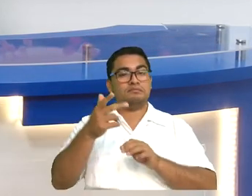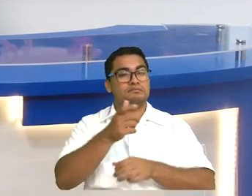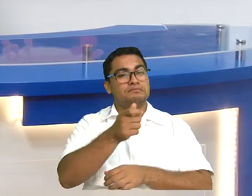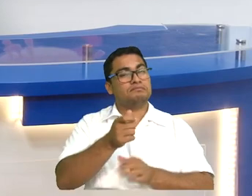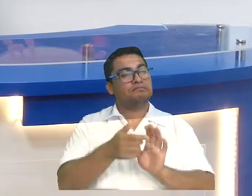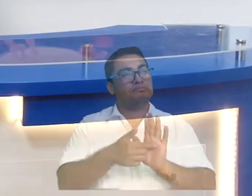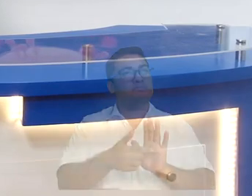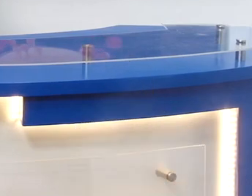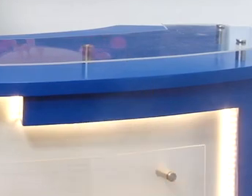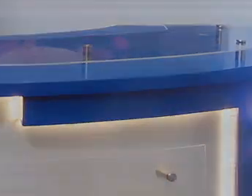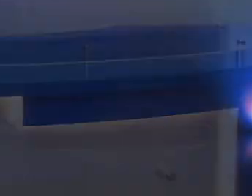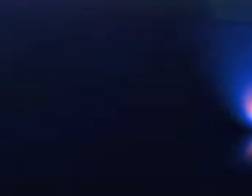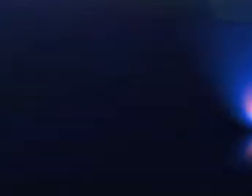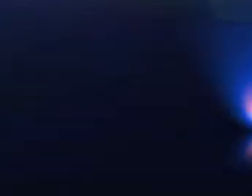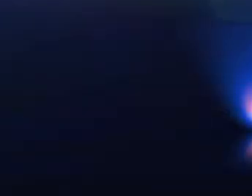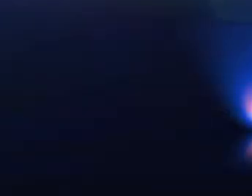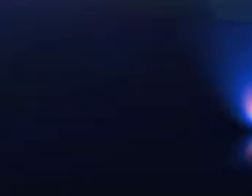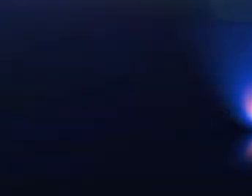98.